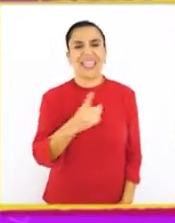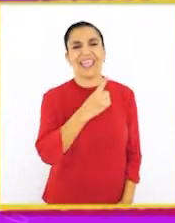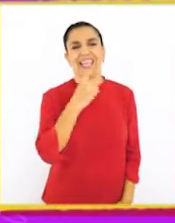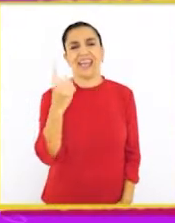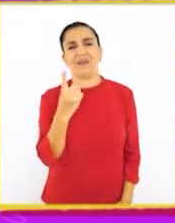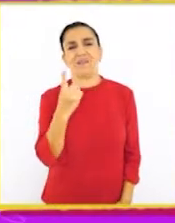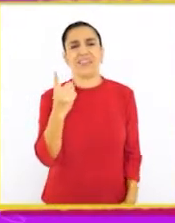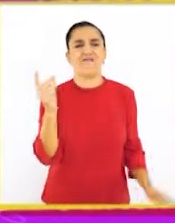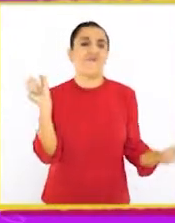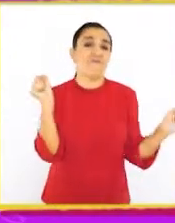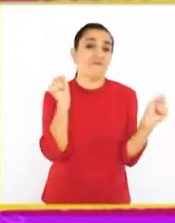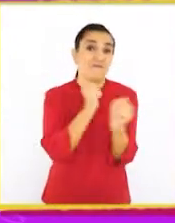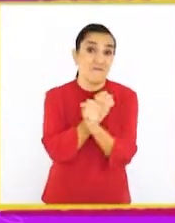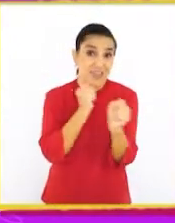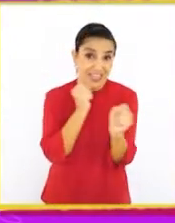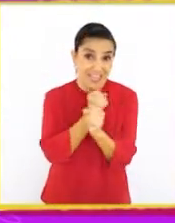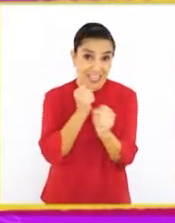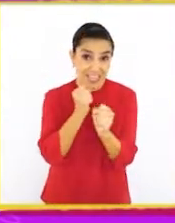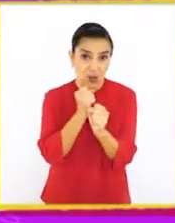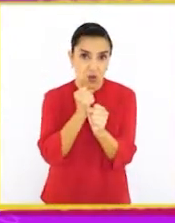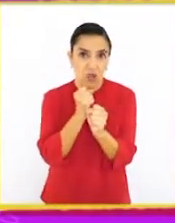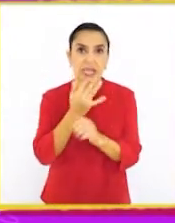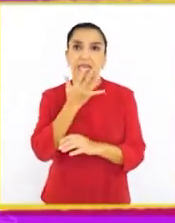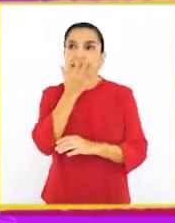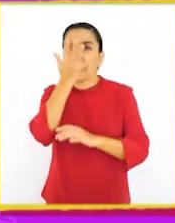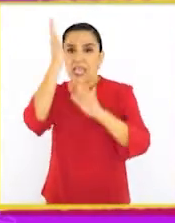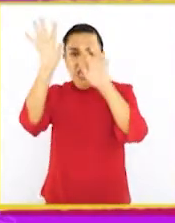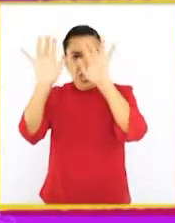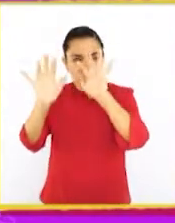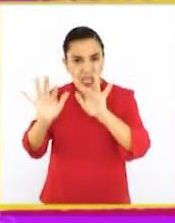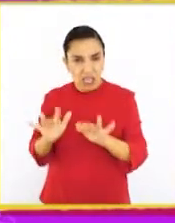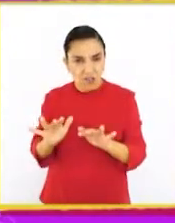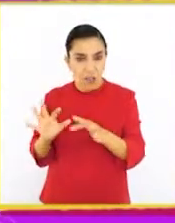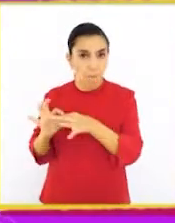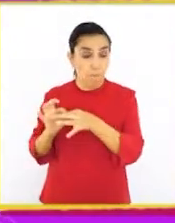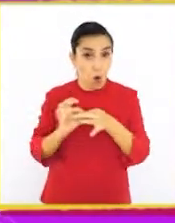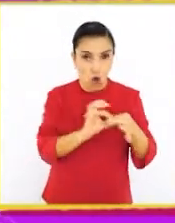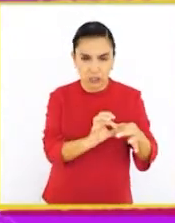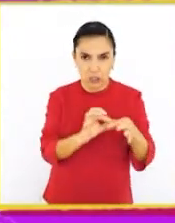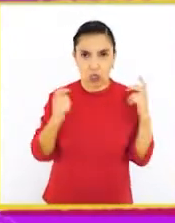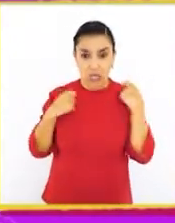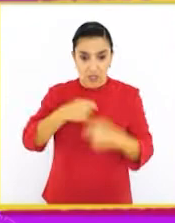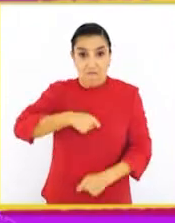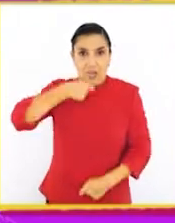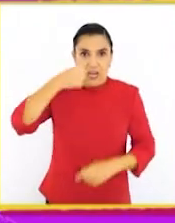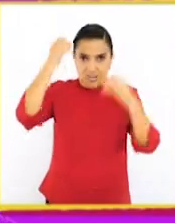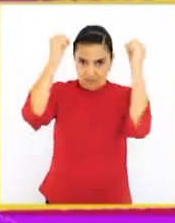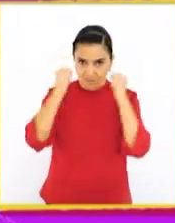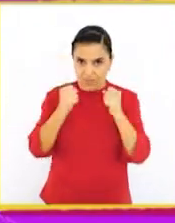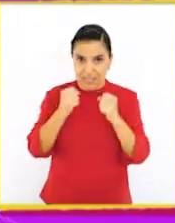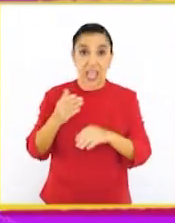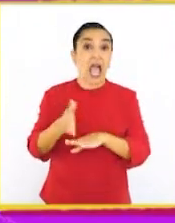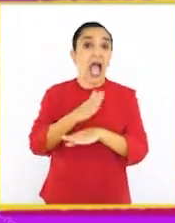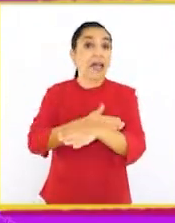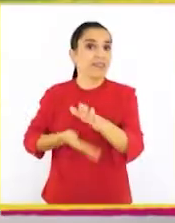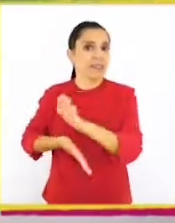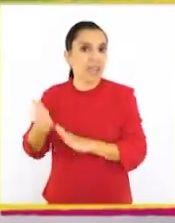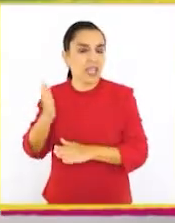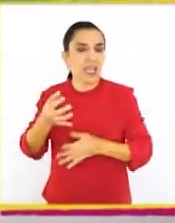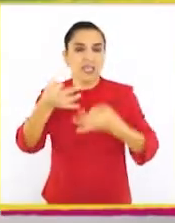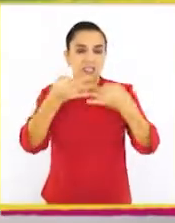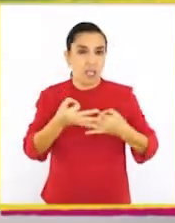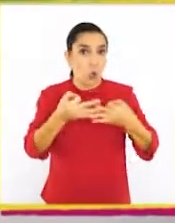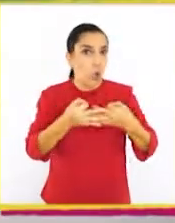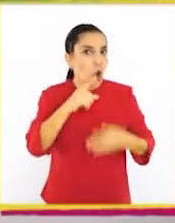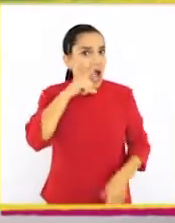Donde generalmente hace frío e incluso hay nieve. Por lo tanto, hay que abrigarse muy bien antes de ir.